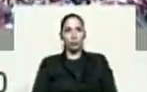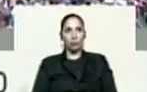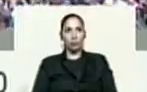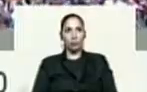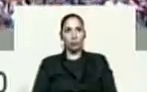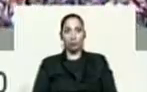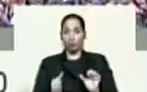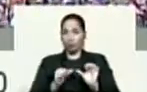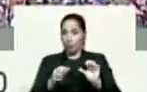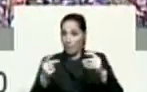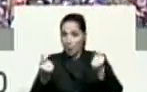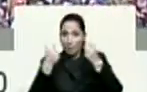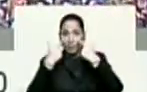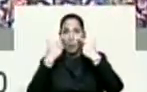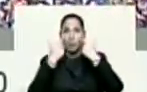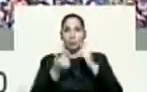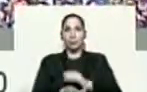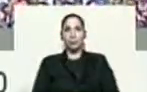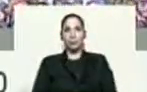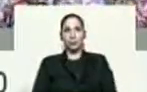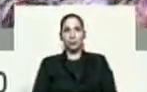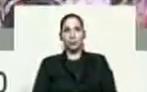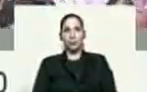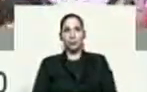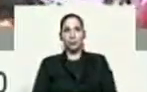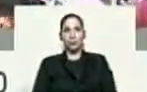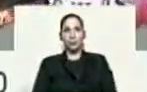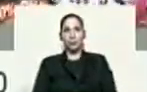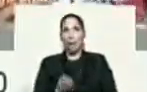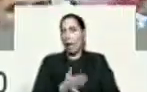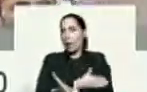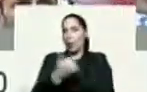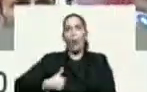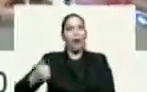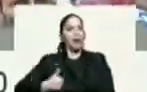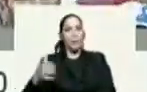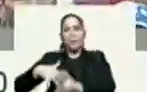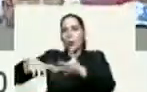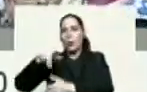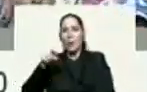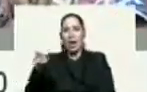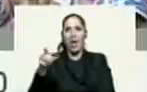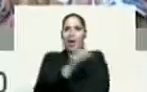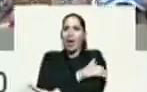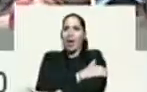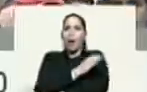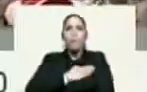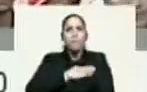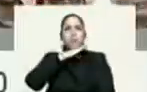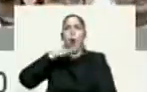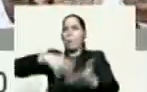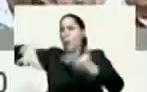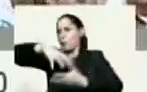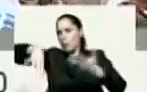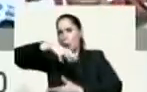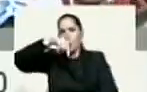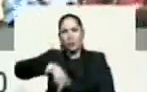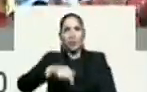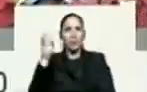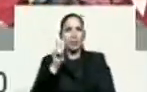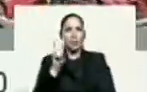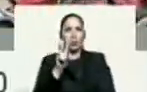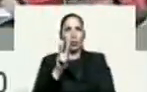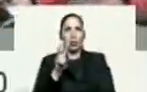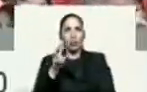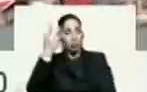Seguimos alertas ante cualquier intento de ellos de socavar el orden público. No sé